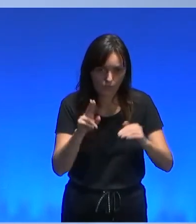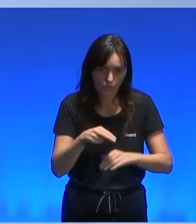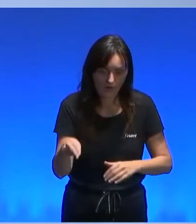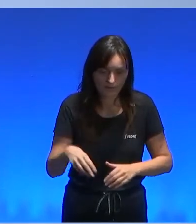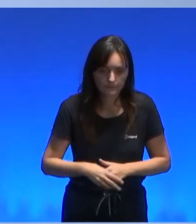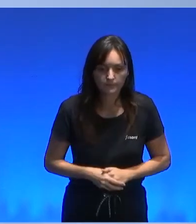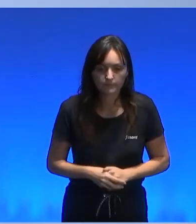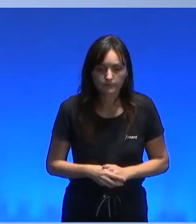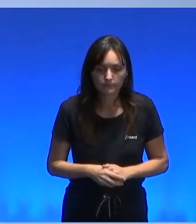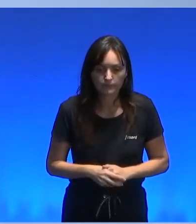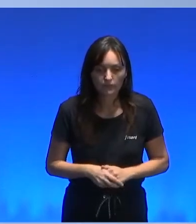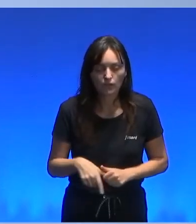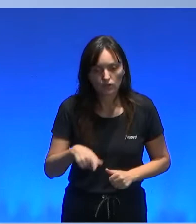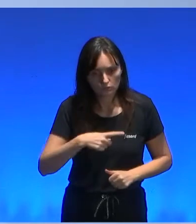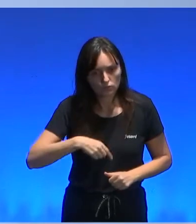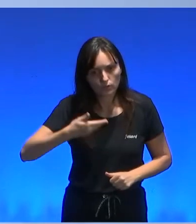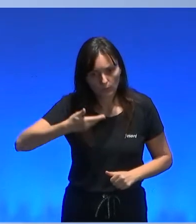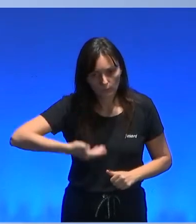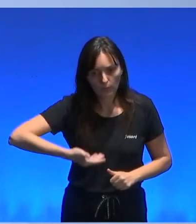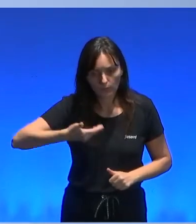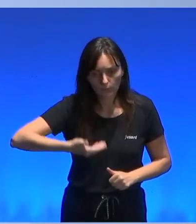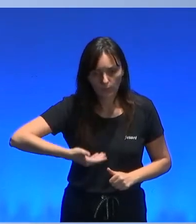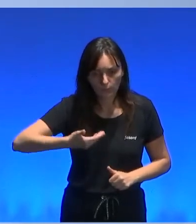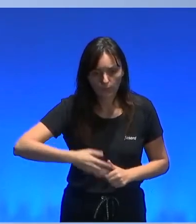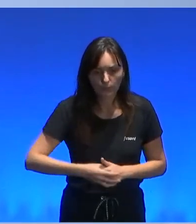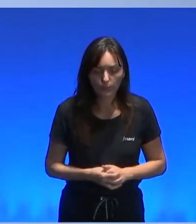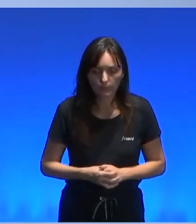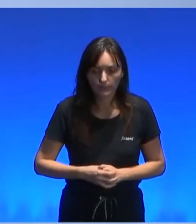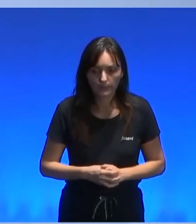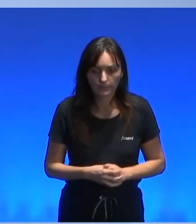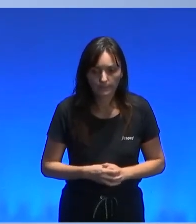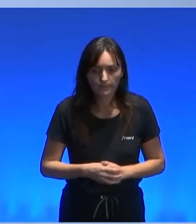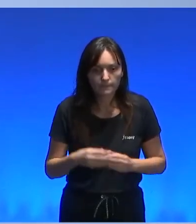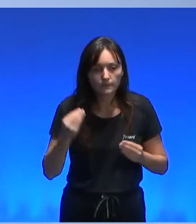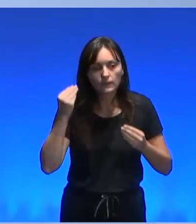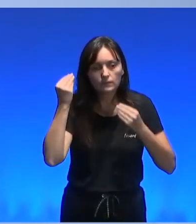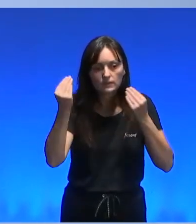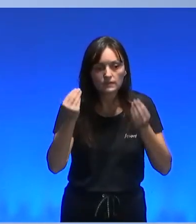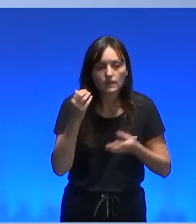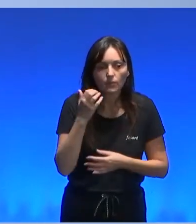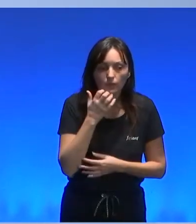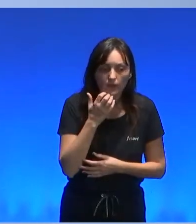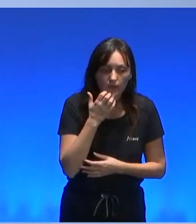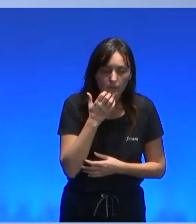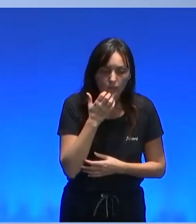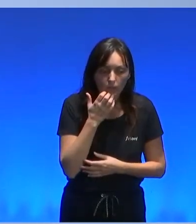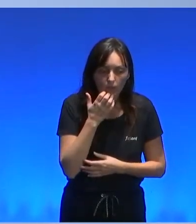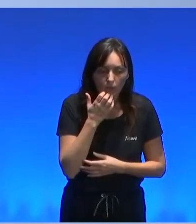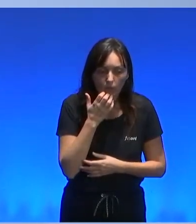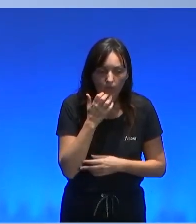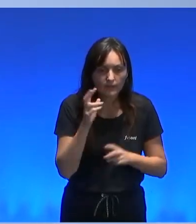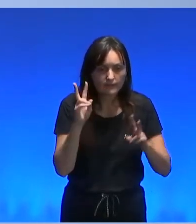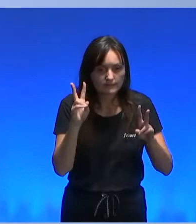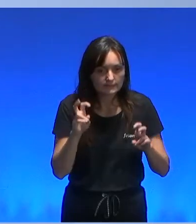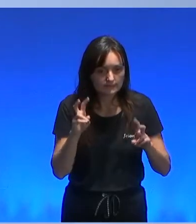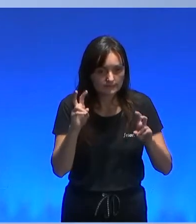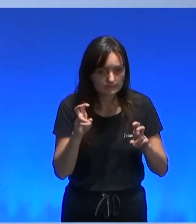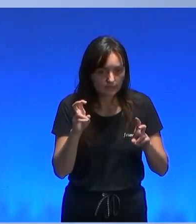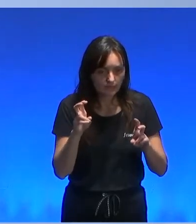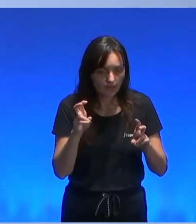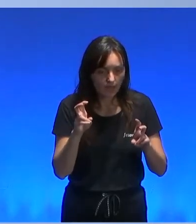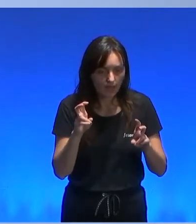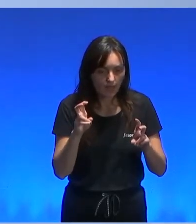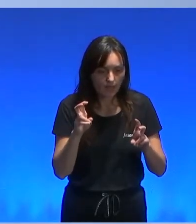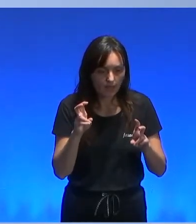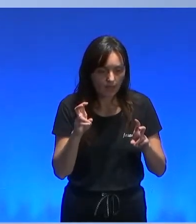Y para nosotros es fundamental. Pensáis solo, por ejemplo, al tema que uno de los temas más frecuentes o que